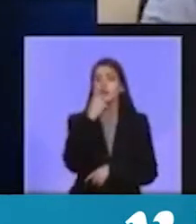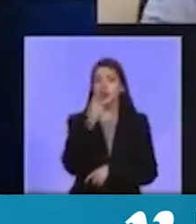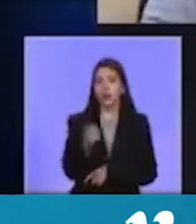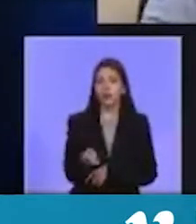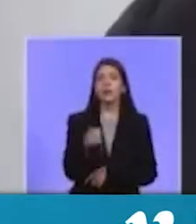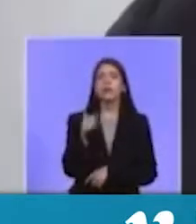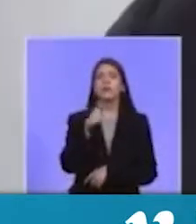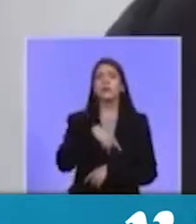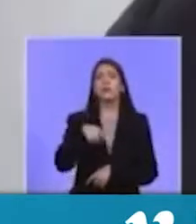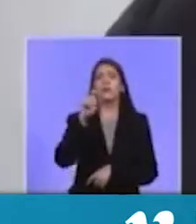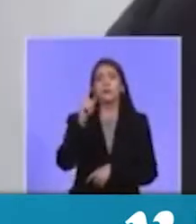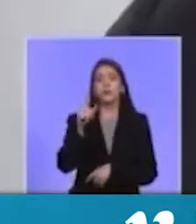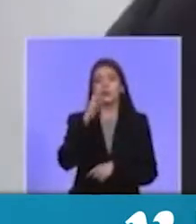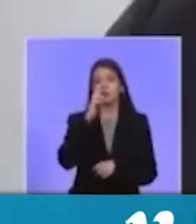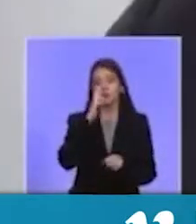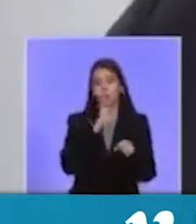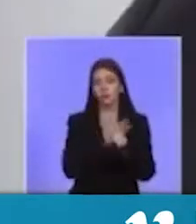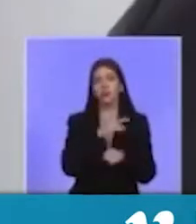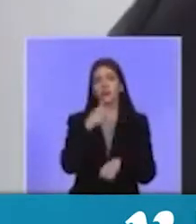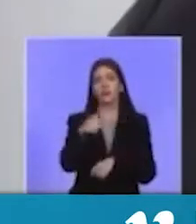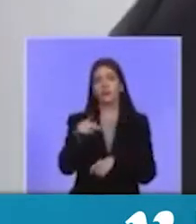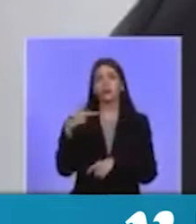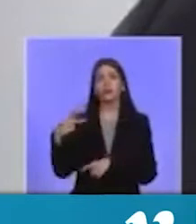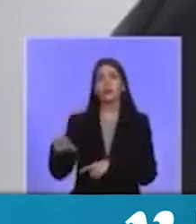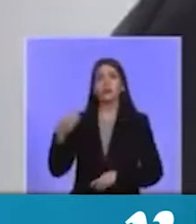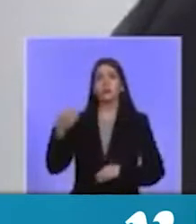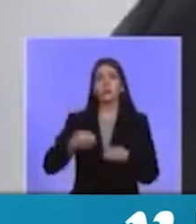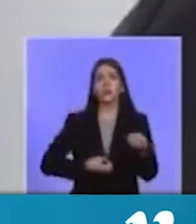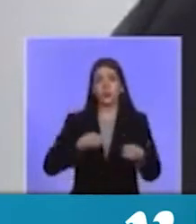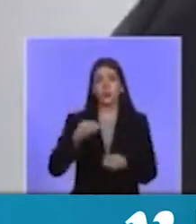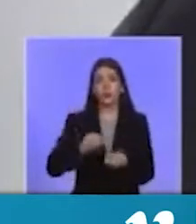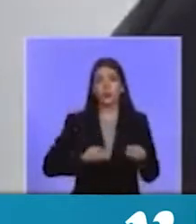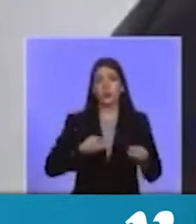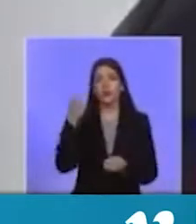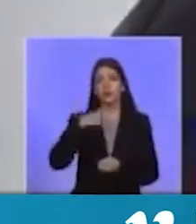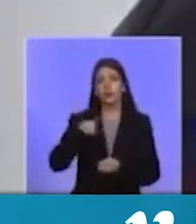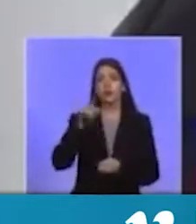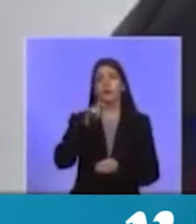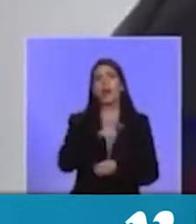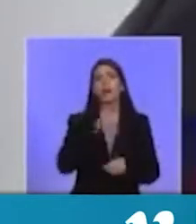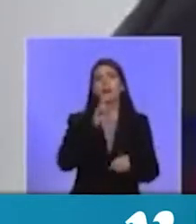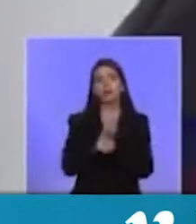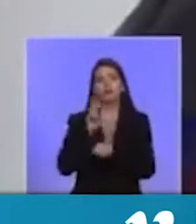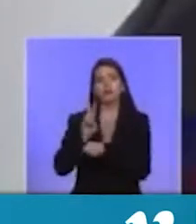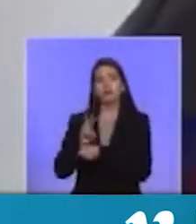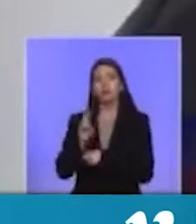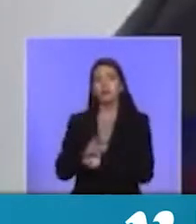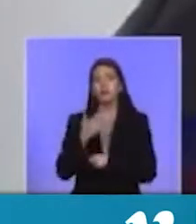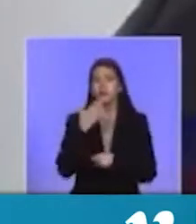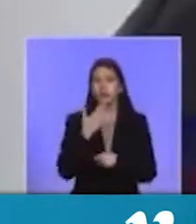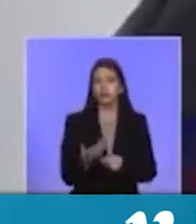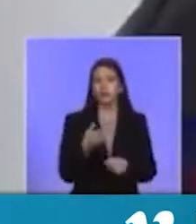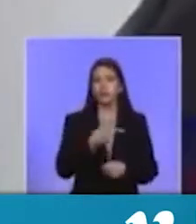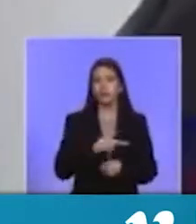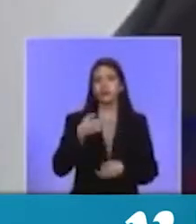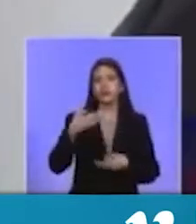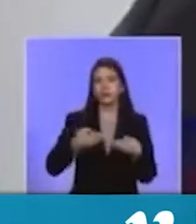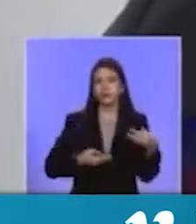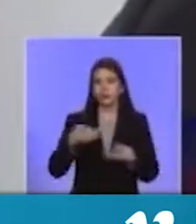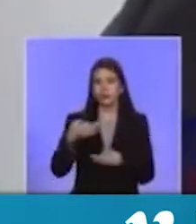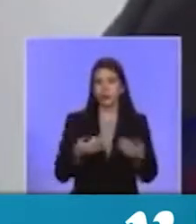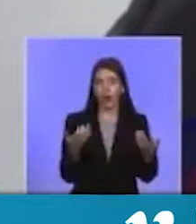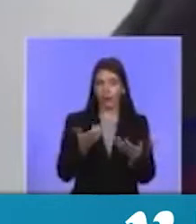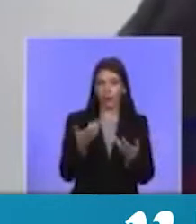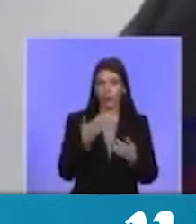plena sesión comenzó el tiratira de un lado y de otro, que en un principio la petición de la revisión de